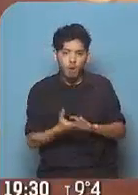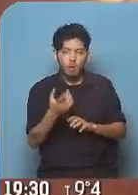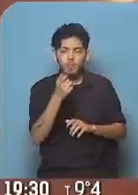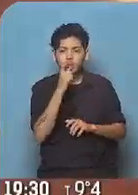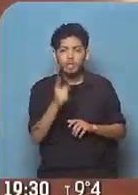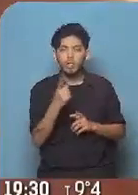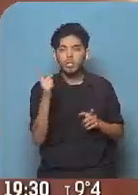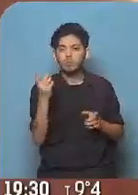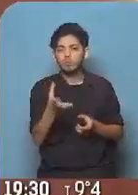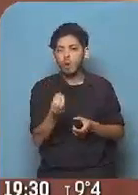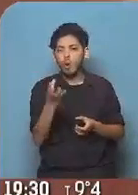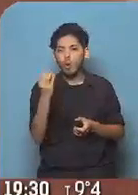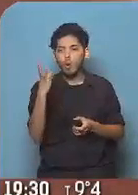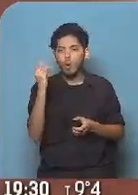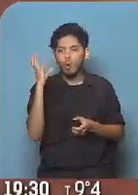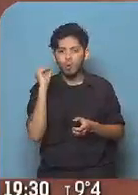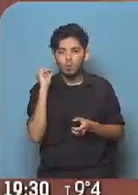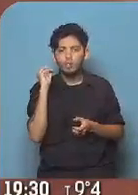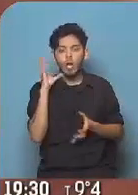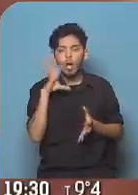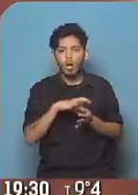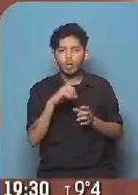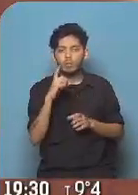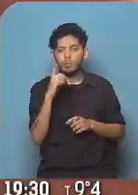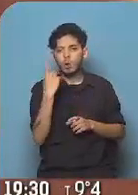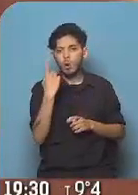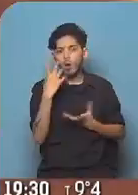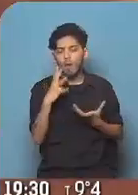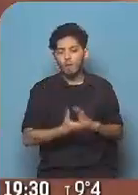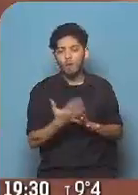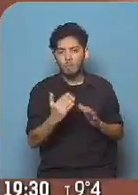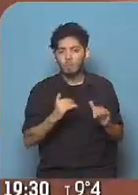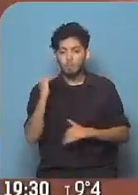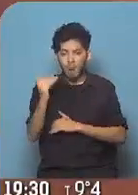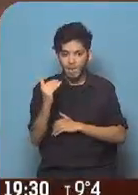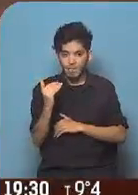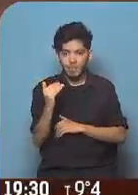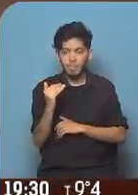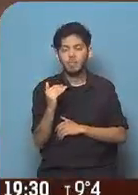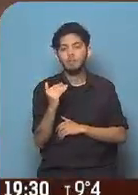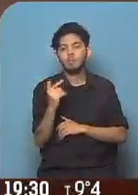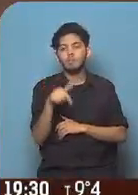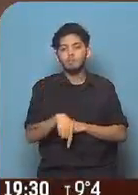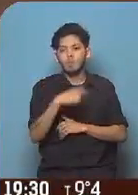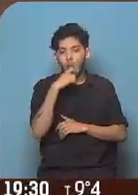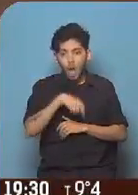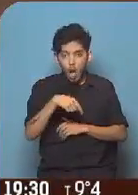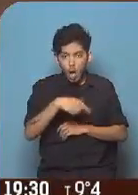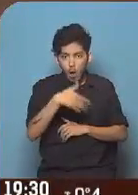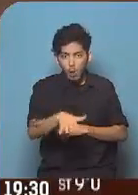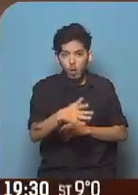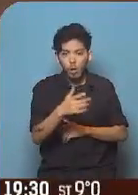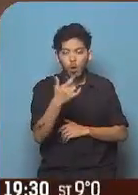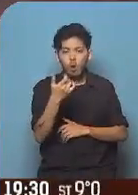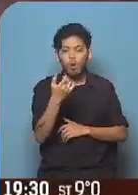que muchas veces se lo ha hecho en una proporción aún mayor. Ahora, hoy, como